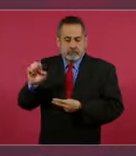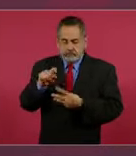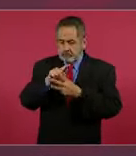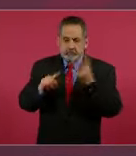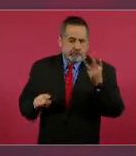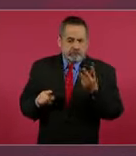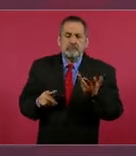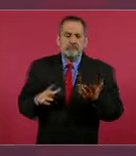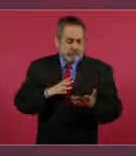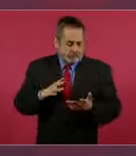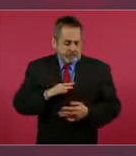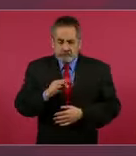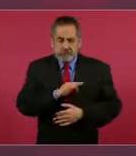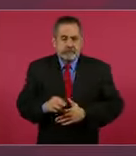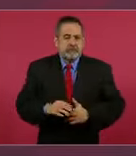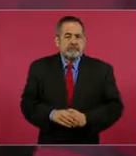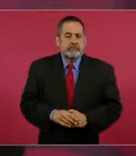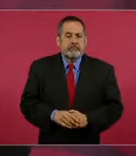si se